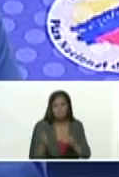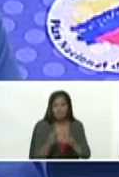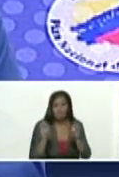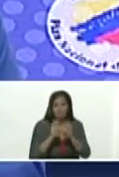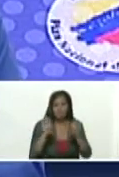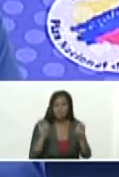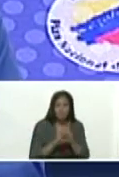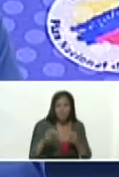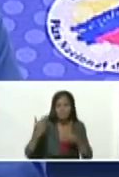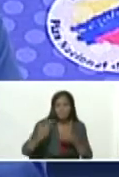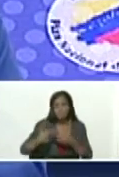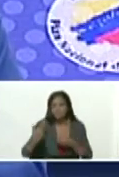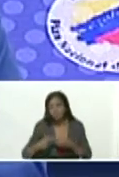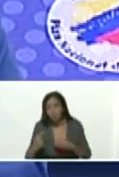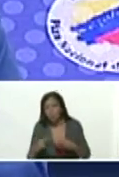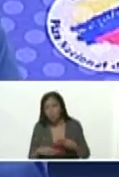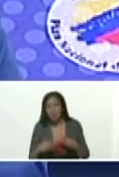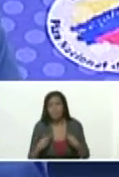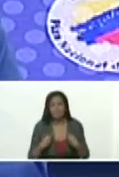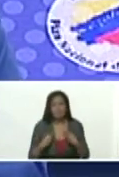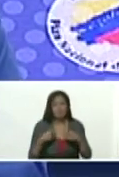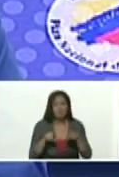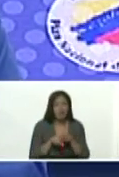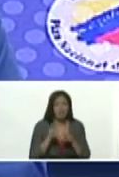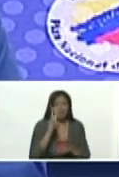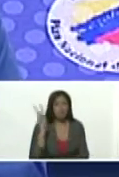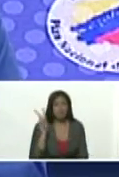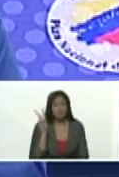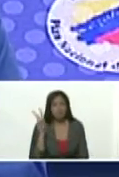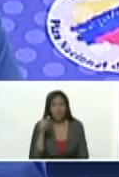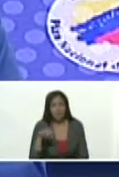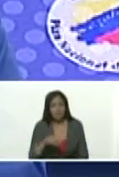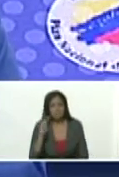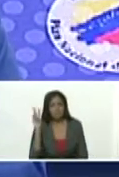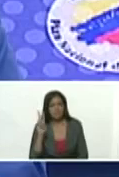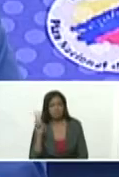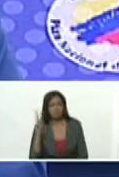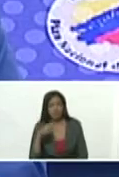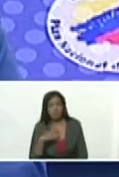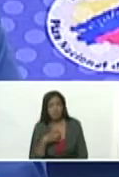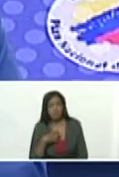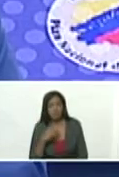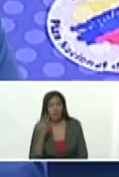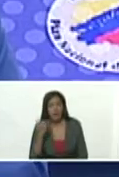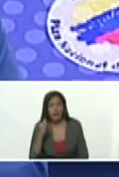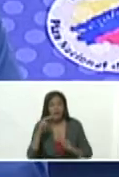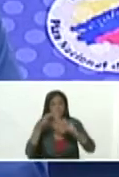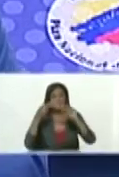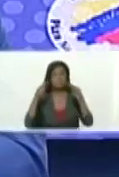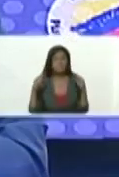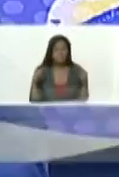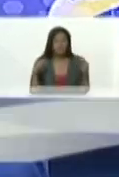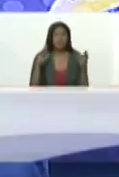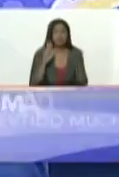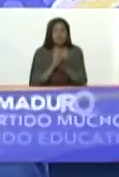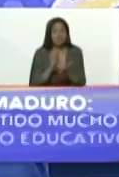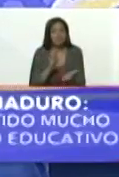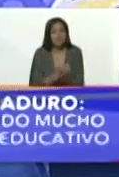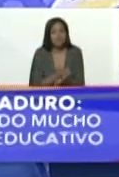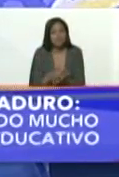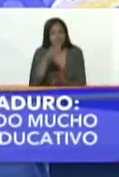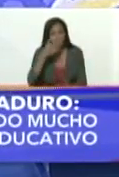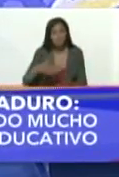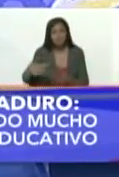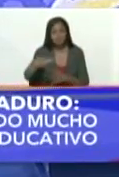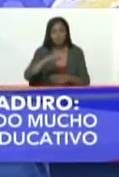el petróleo, la vida social de Venezuela, aquí en Venezuela lo que hubo es paz, tranquilidad, pueblo